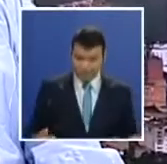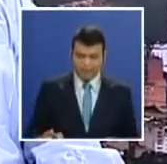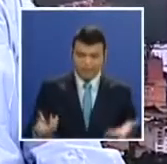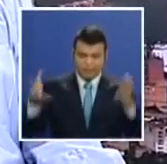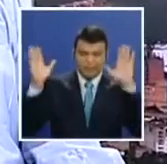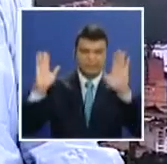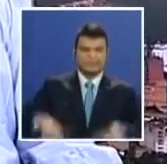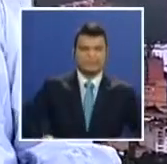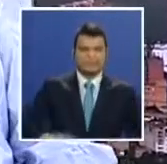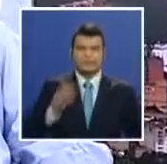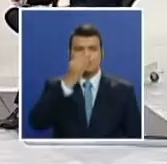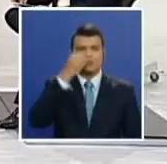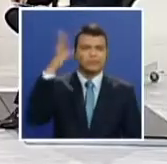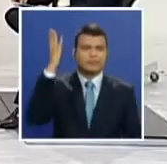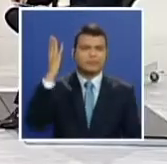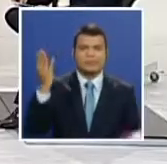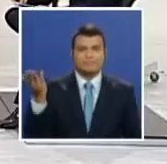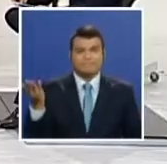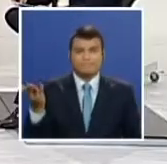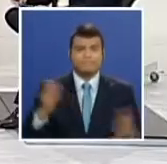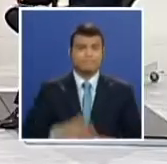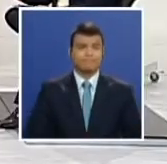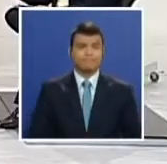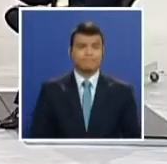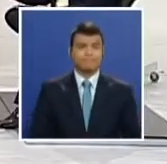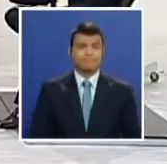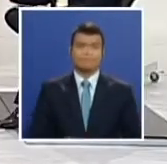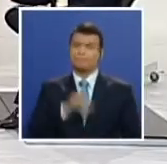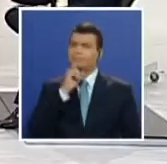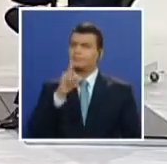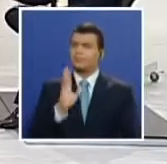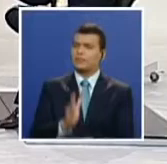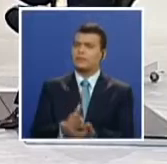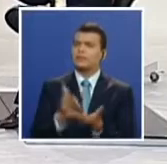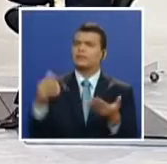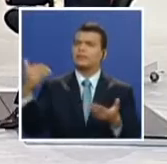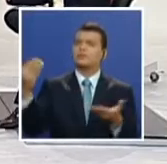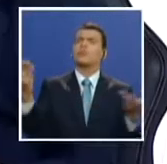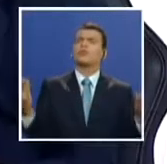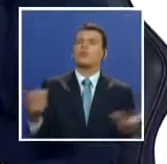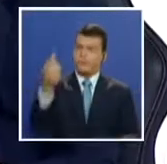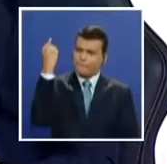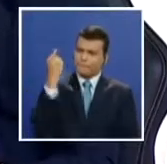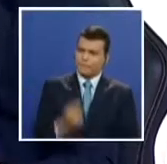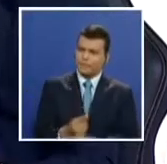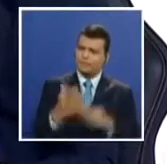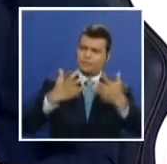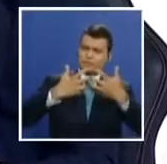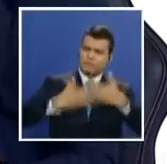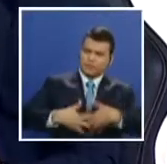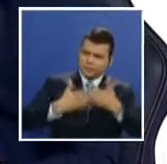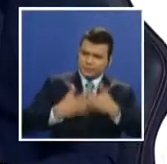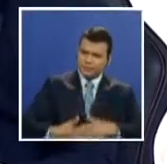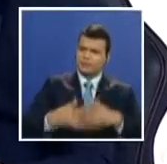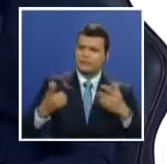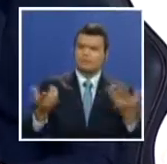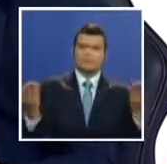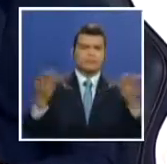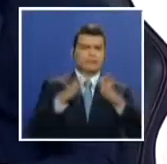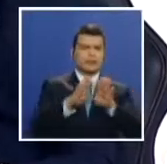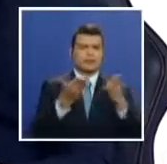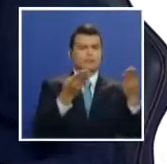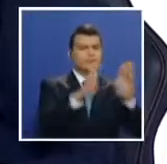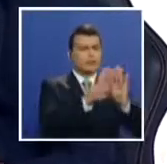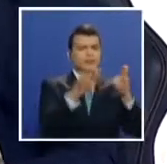cuáles podrían ser don jairo los resultados finales si esto se llegara de cuantos ingenios podríamos estar hablando que se estarían cerrando